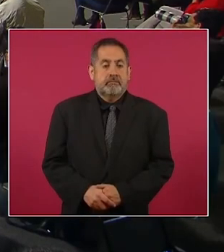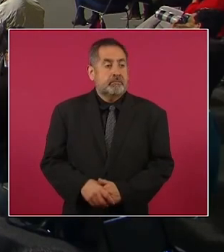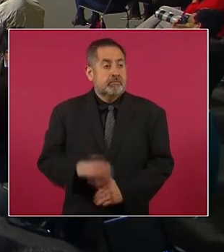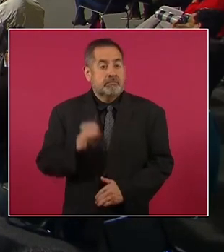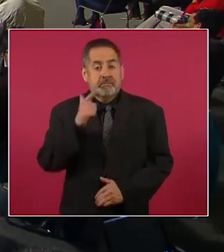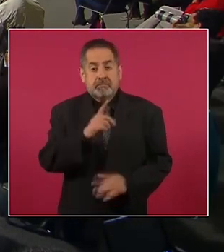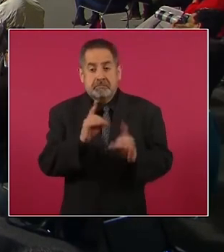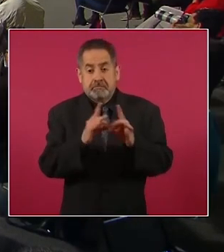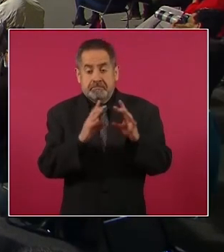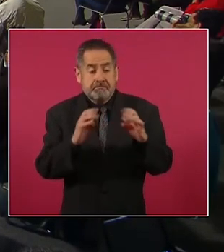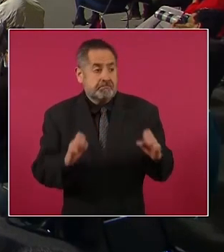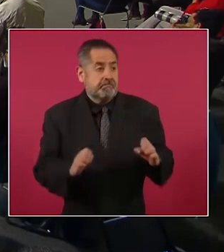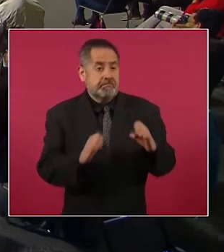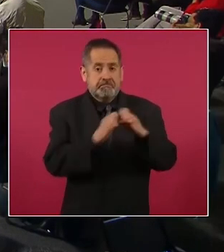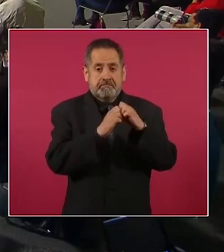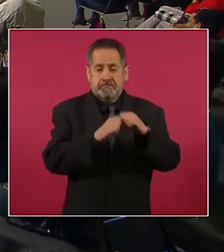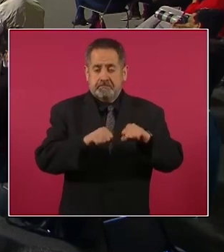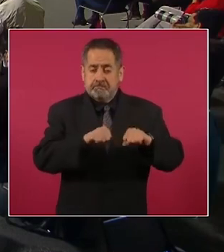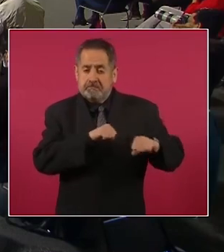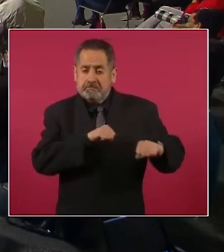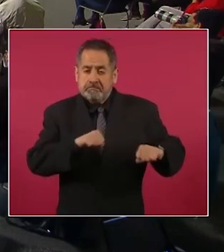cuando hay temblores,